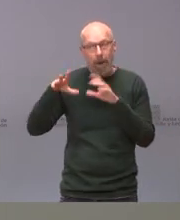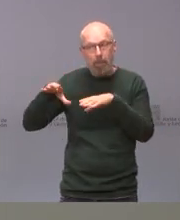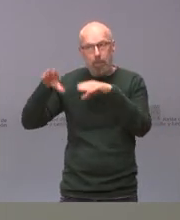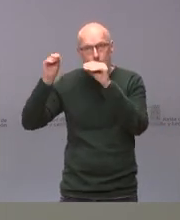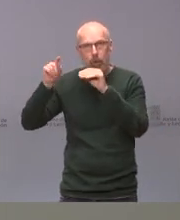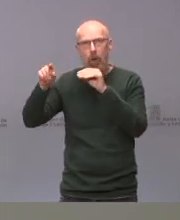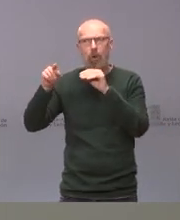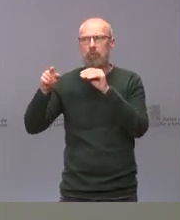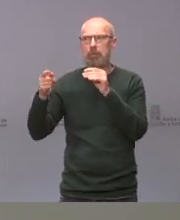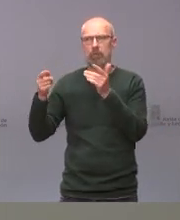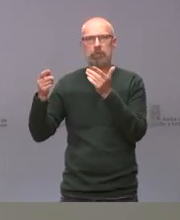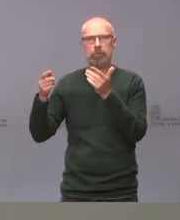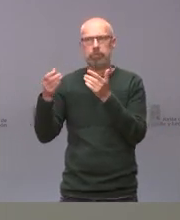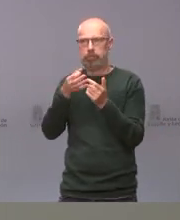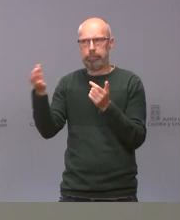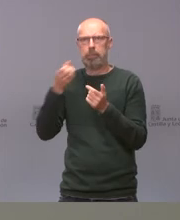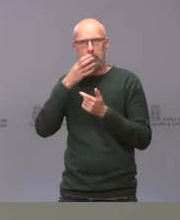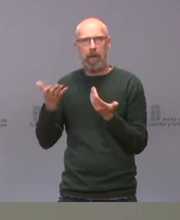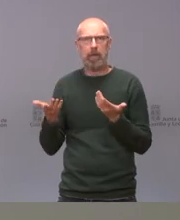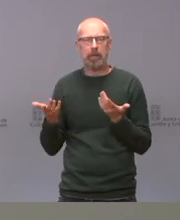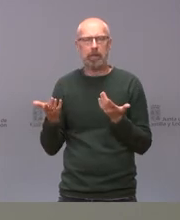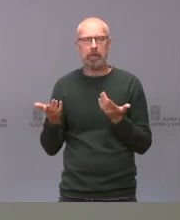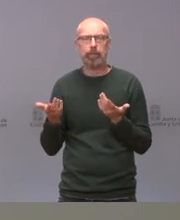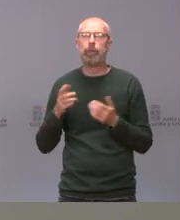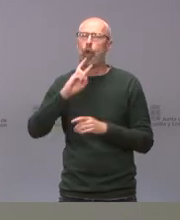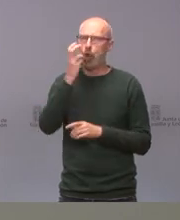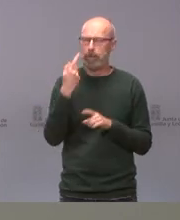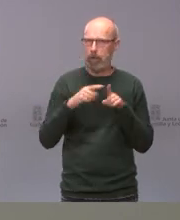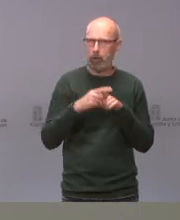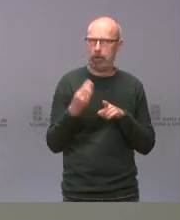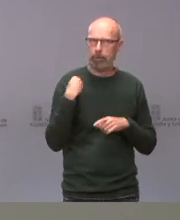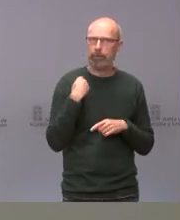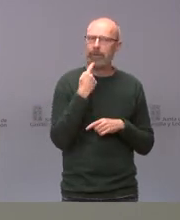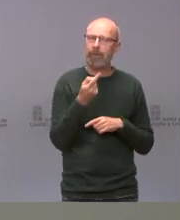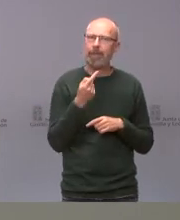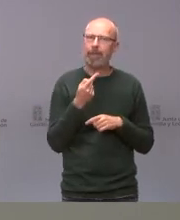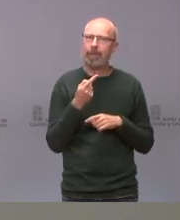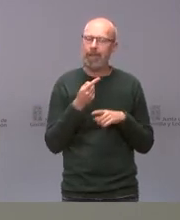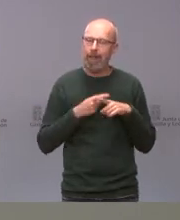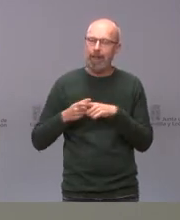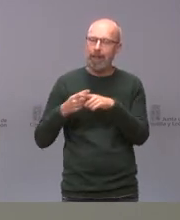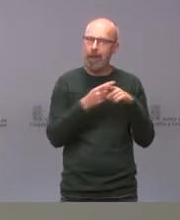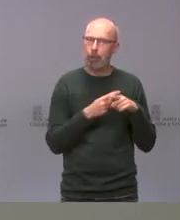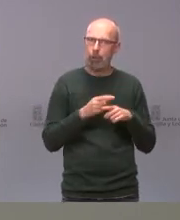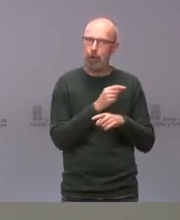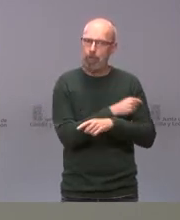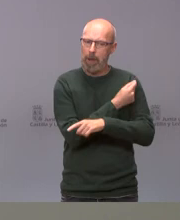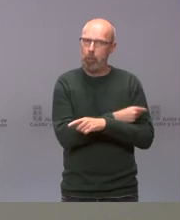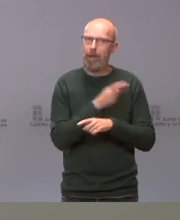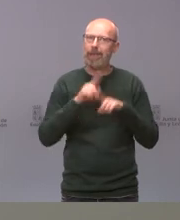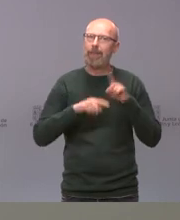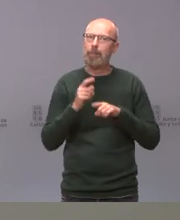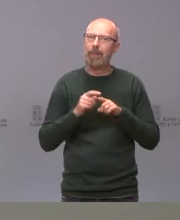verdad. Y luego el otro punto que comentaba, que la redistribución fuera proporcional a las incidencias, pues